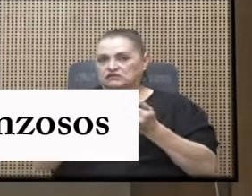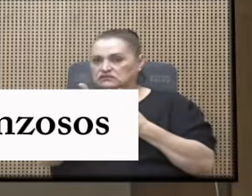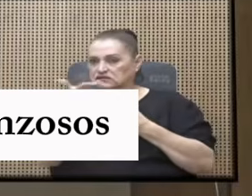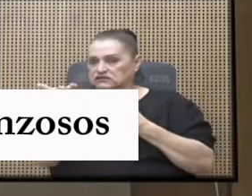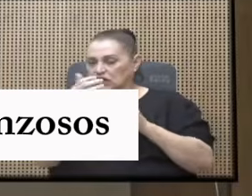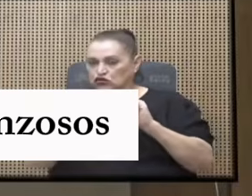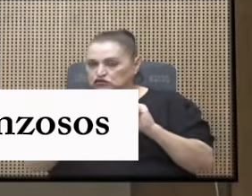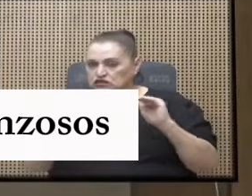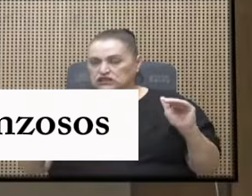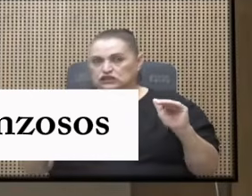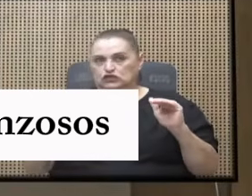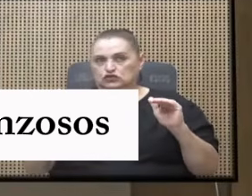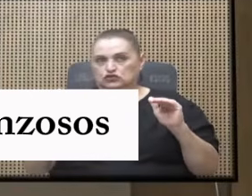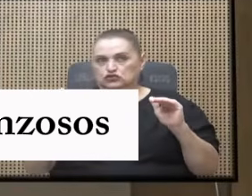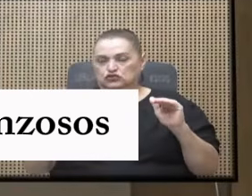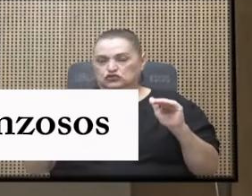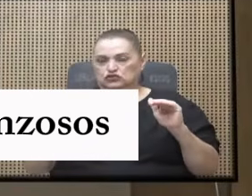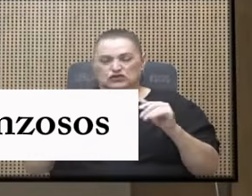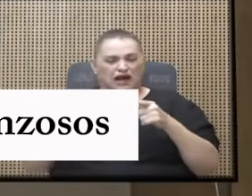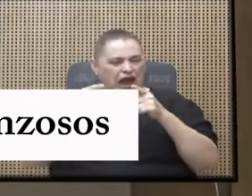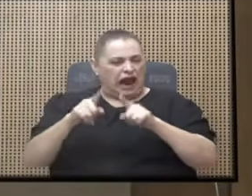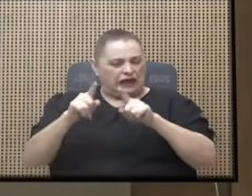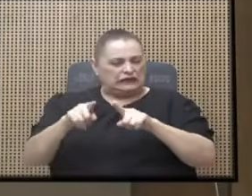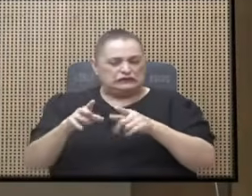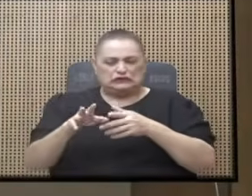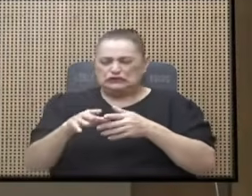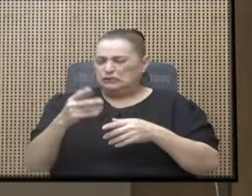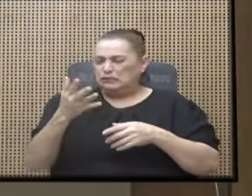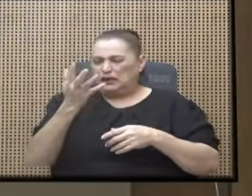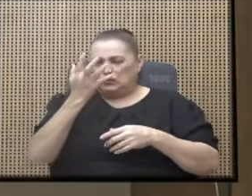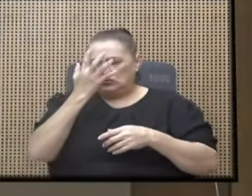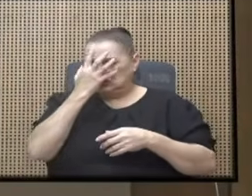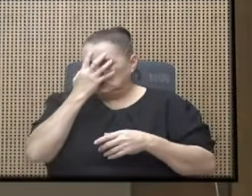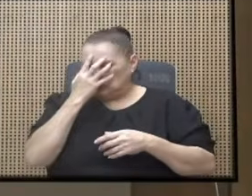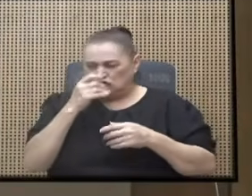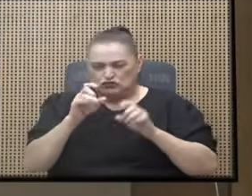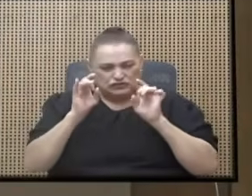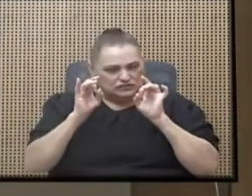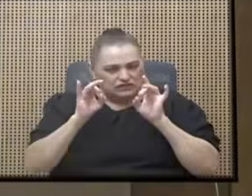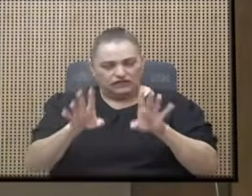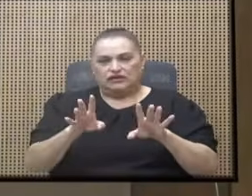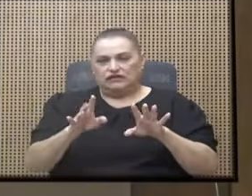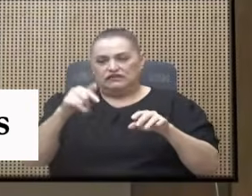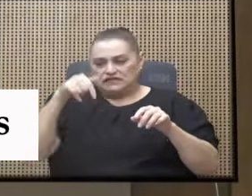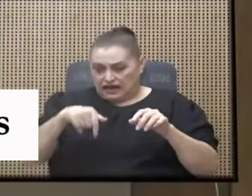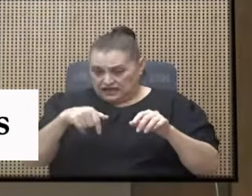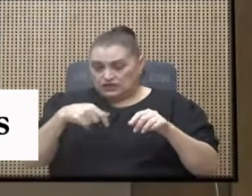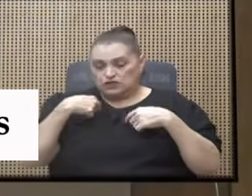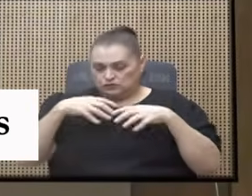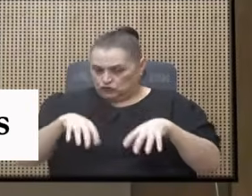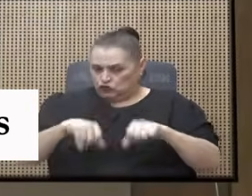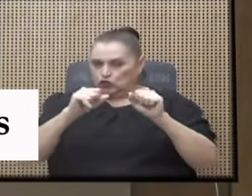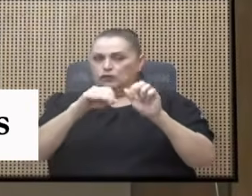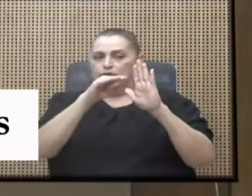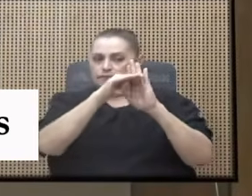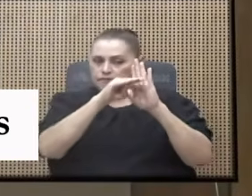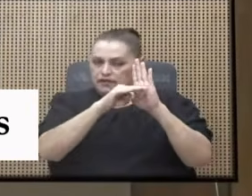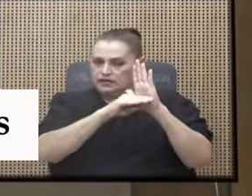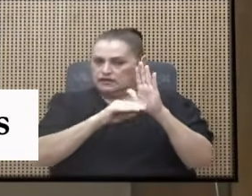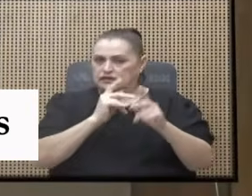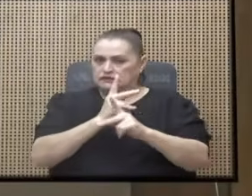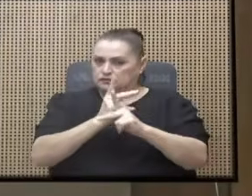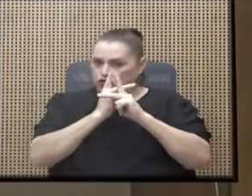la niñez, cometiendo actos atroces, vergonzosos. Aquí vamos a tomar las medidas para protegerles a los niños